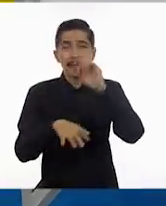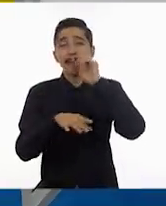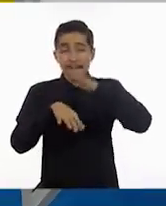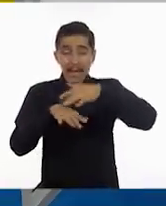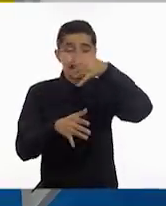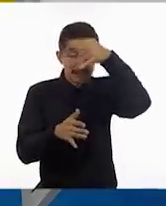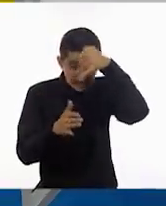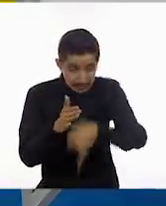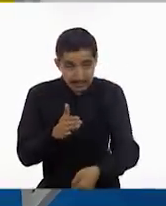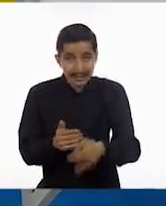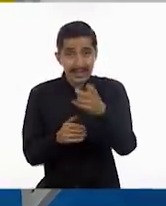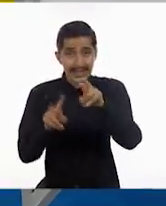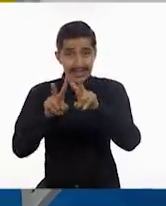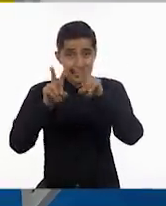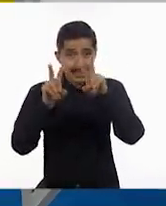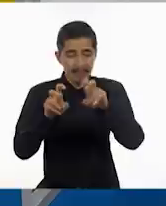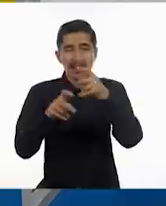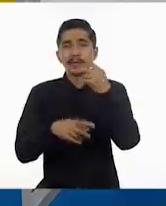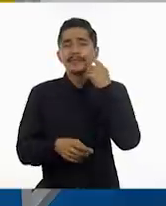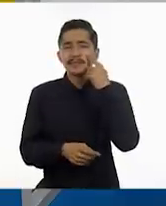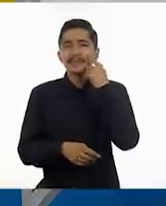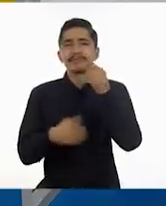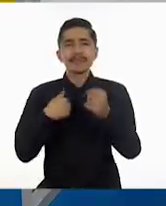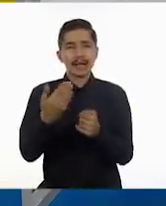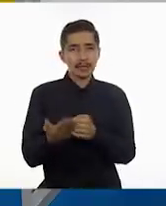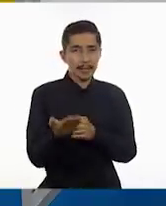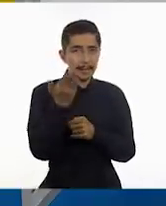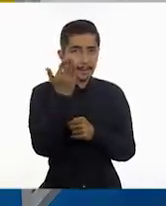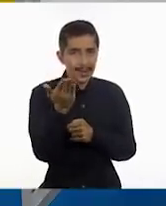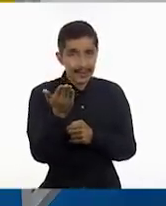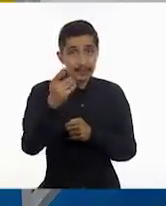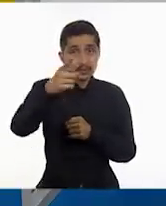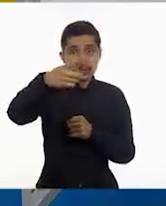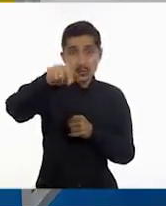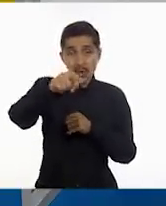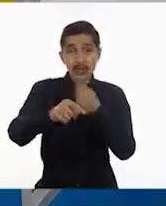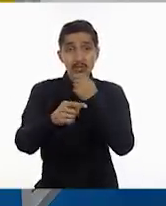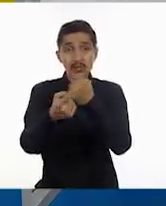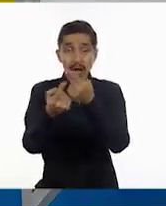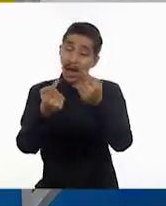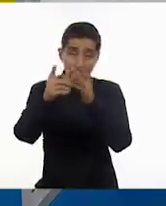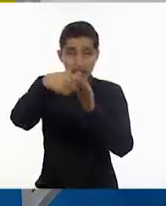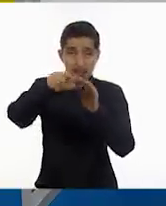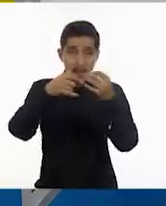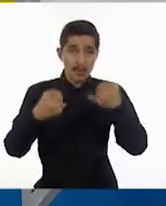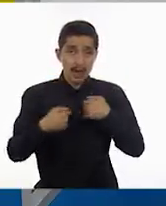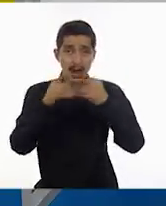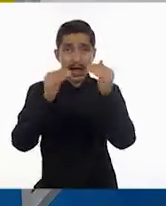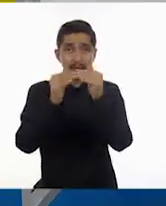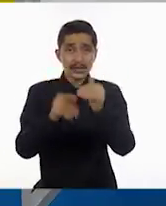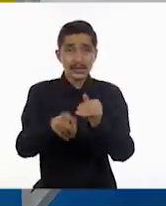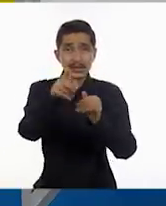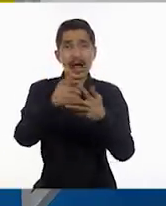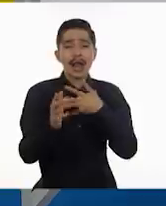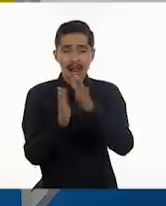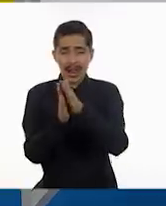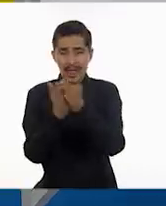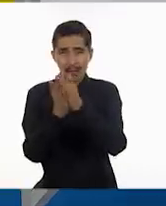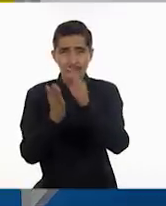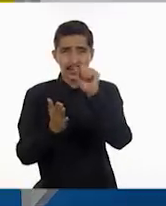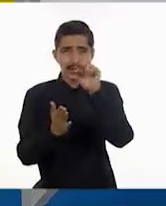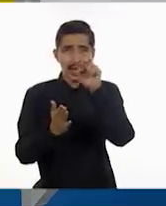adentrarnos un poquito más en el tema, quiero pedirles a ustedes, chicos, en casa, y a ti, María, que tengamos nuestro libro de